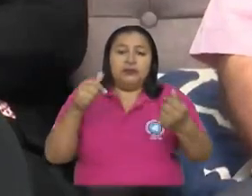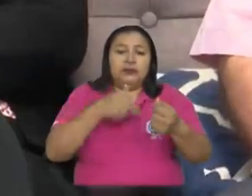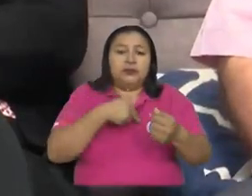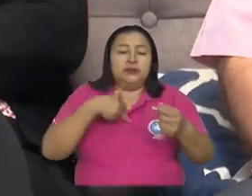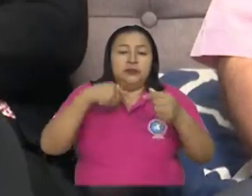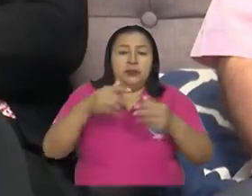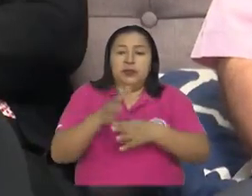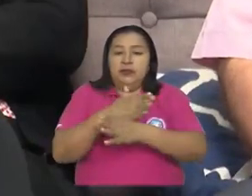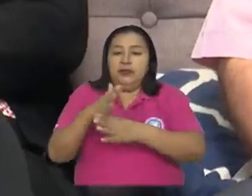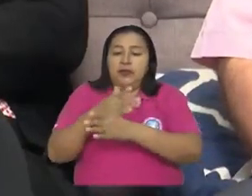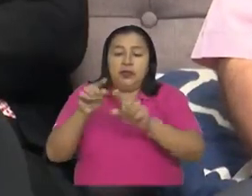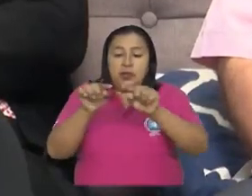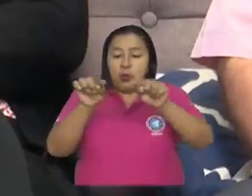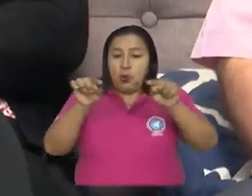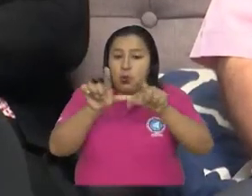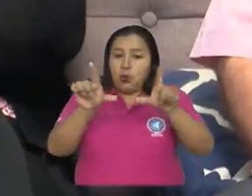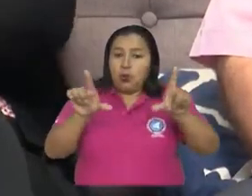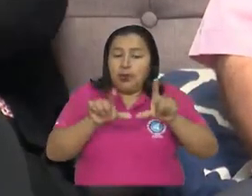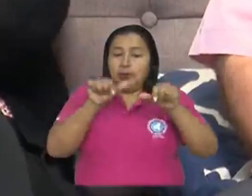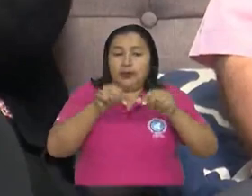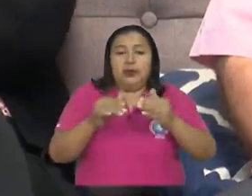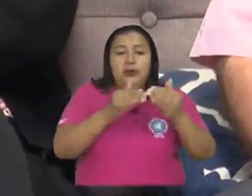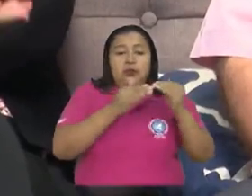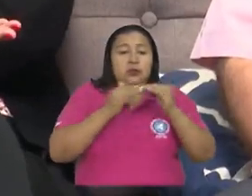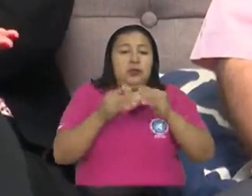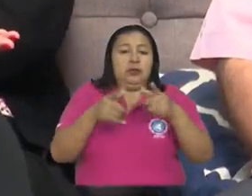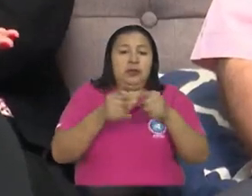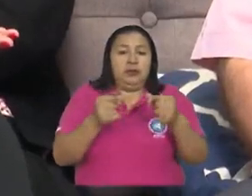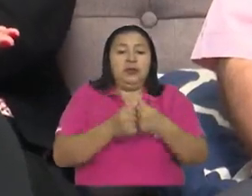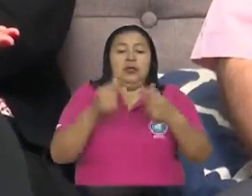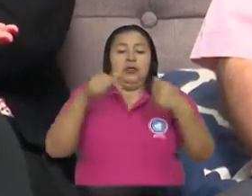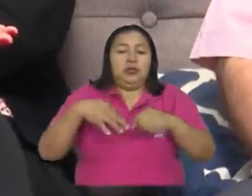en las diferentes zonas de la ciudad. Entonces eso se llama